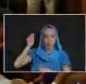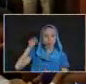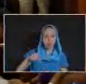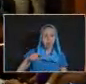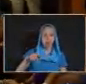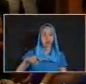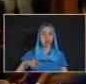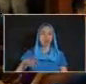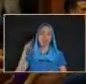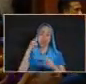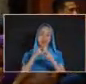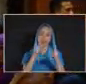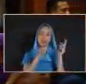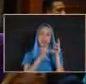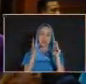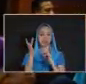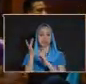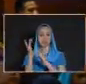Jesús.